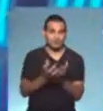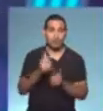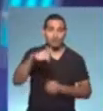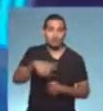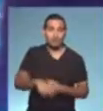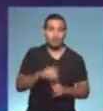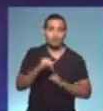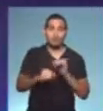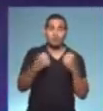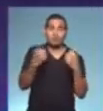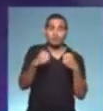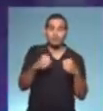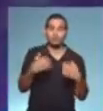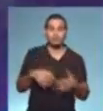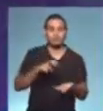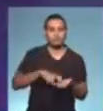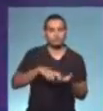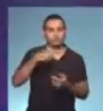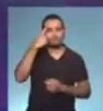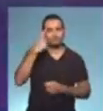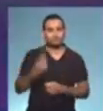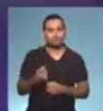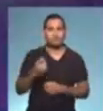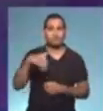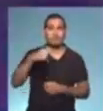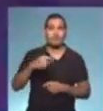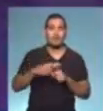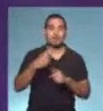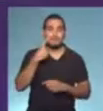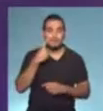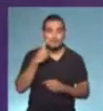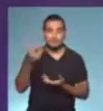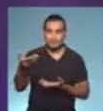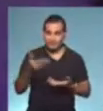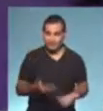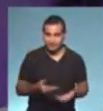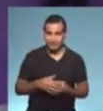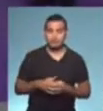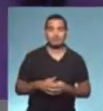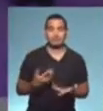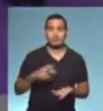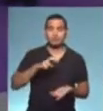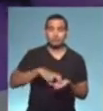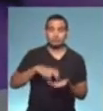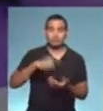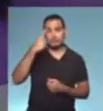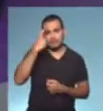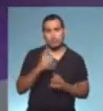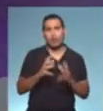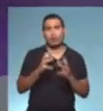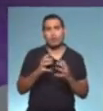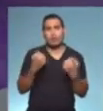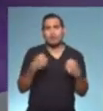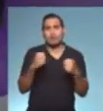Pero ahora nos metemos en el deporte, tristísima noticia, obviamente, Maximiliano, está bienvenido, no solamente una triste noticia para el fútbol, para el